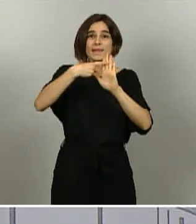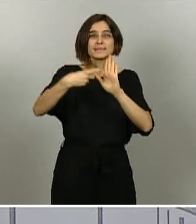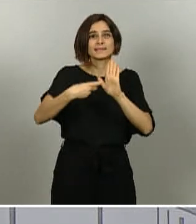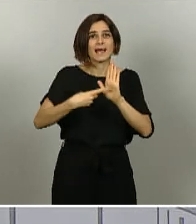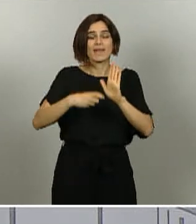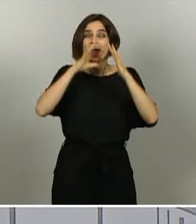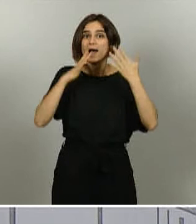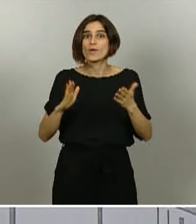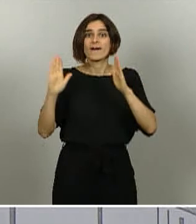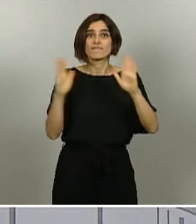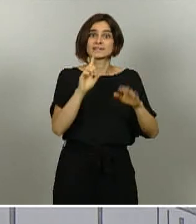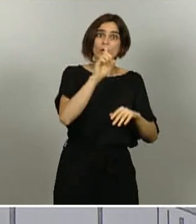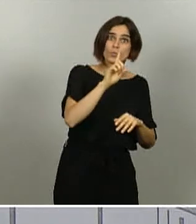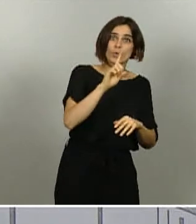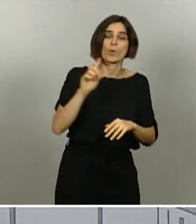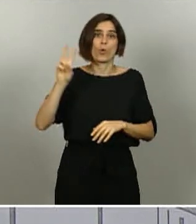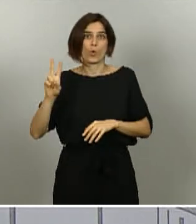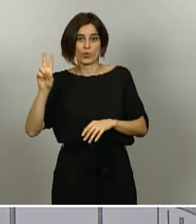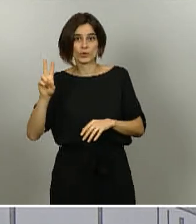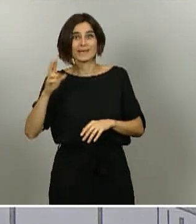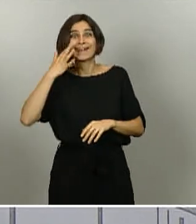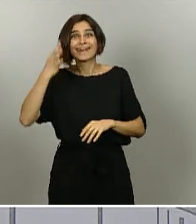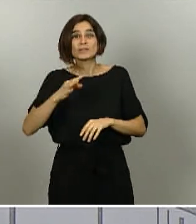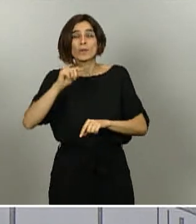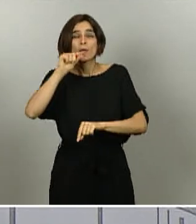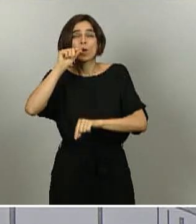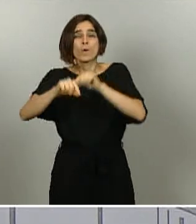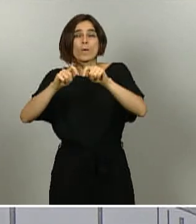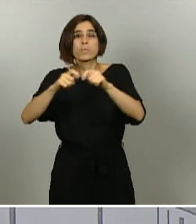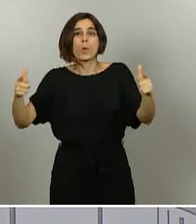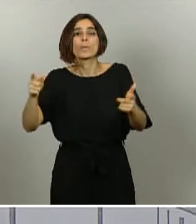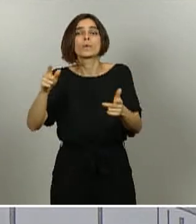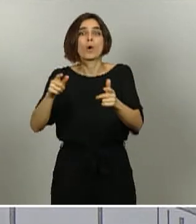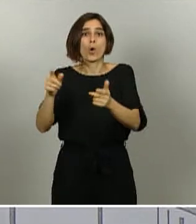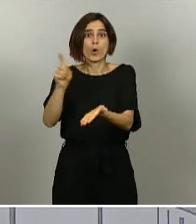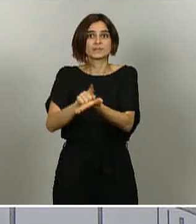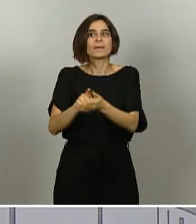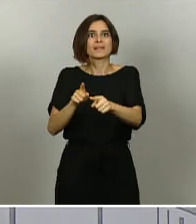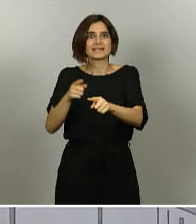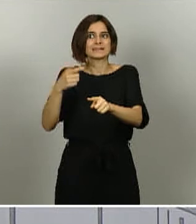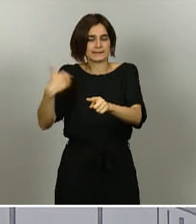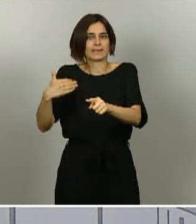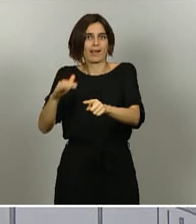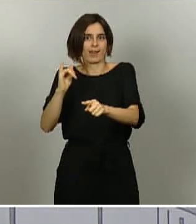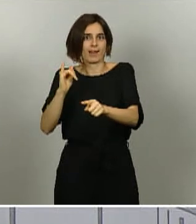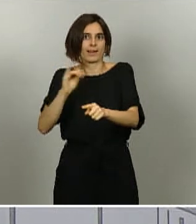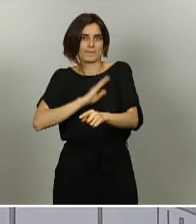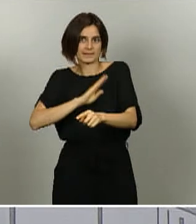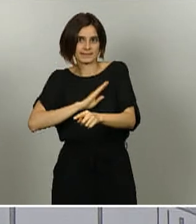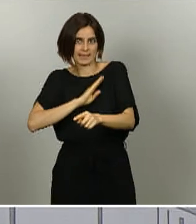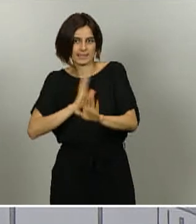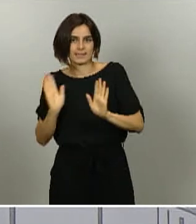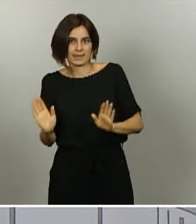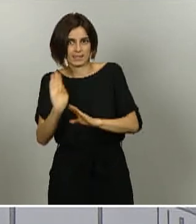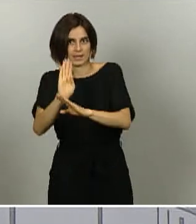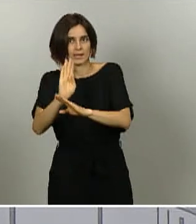sigue siendo importante. Por lo tanto, yo creo que tenemos que tener mucho cuidado. No voy a entrar en si tienen o no que manifestarse, eso es una cosa que cada